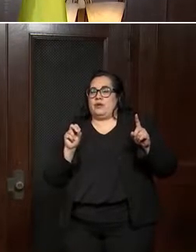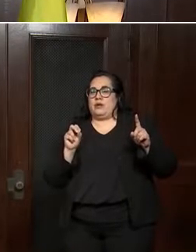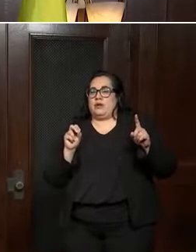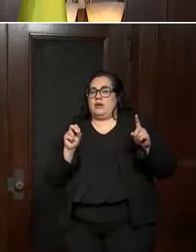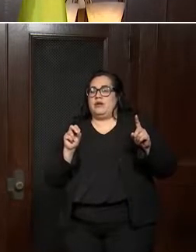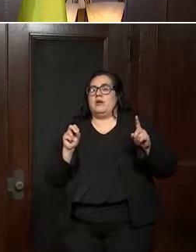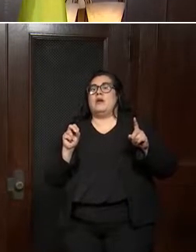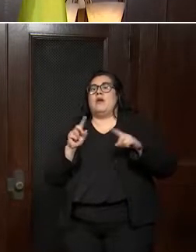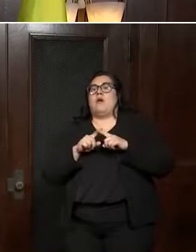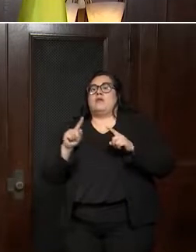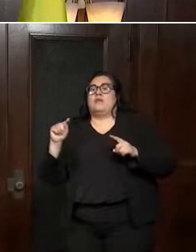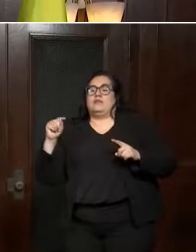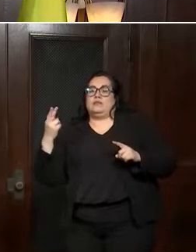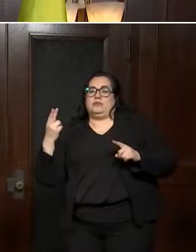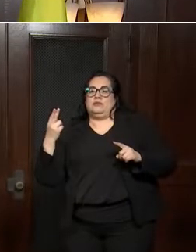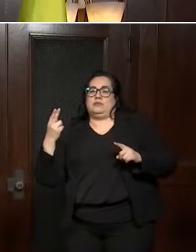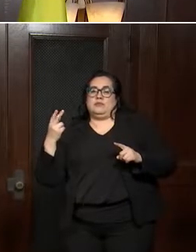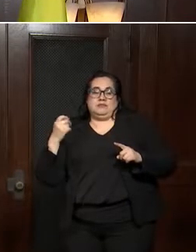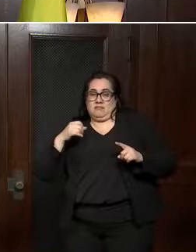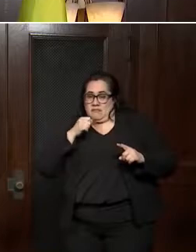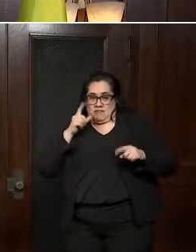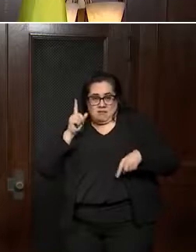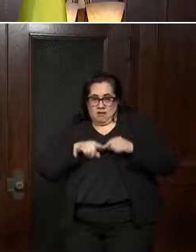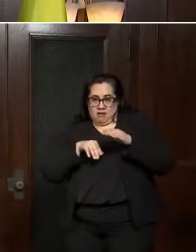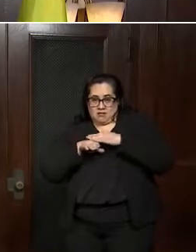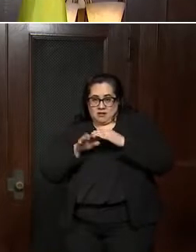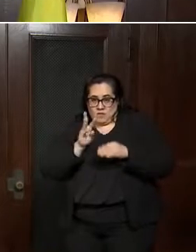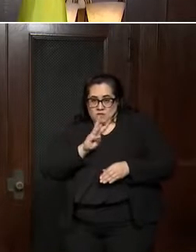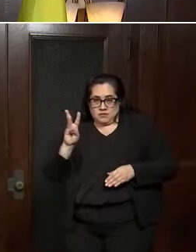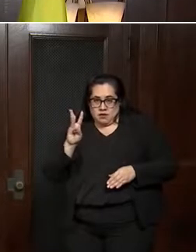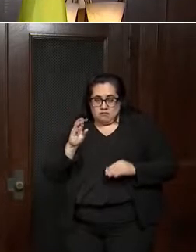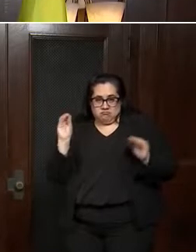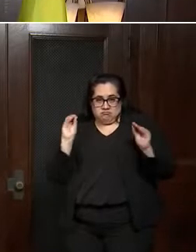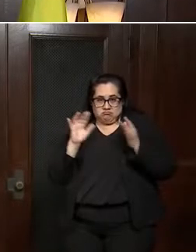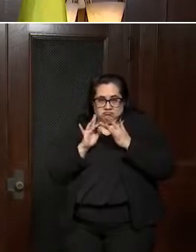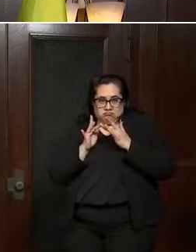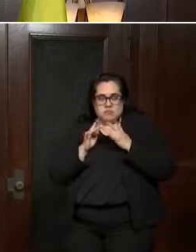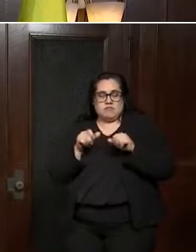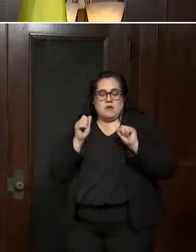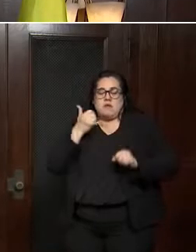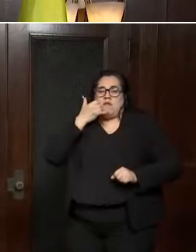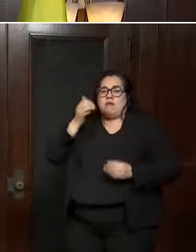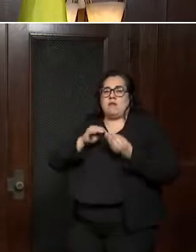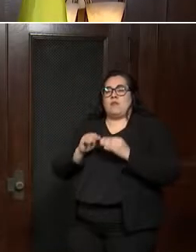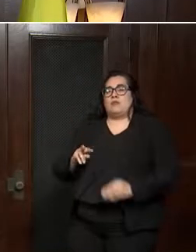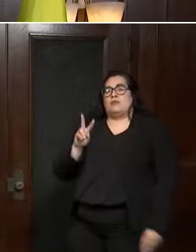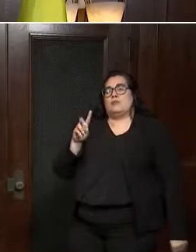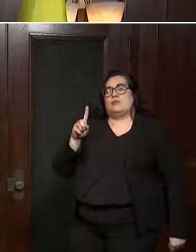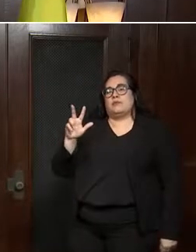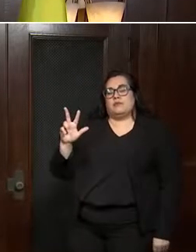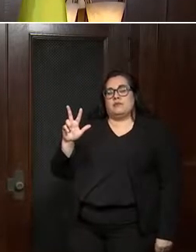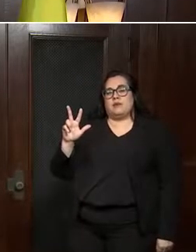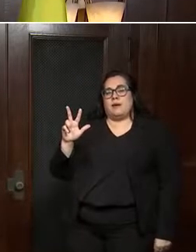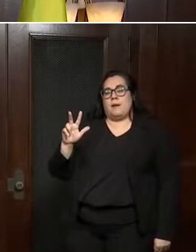los jueves. Si no tiene acceso al Internet, pueden llamar a